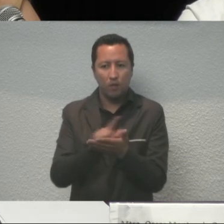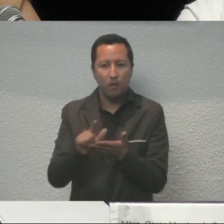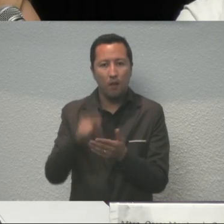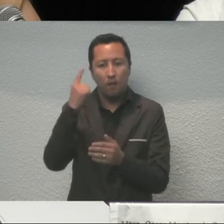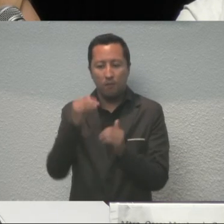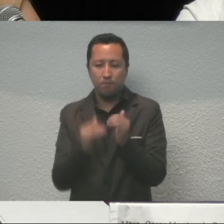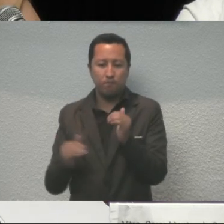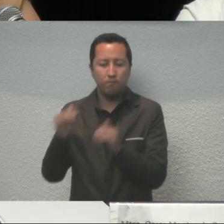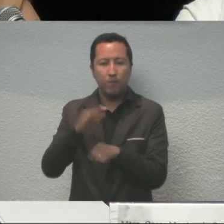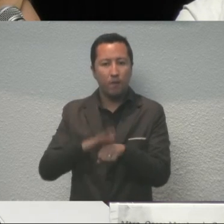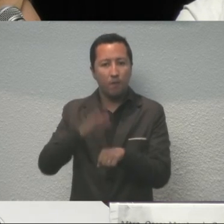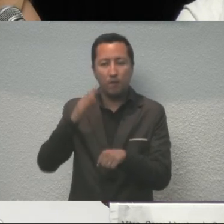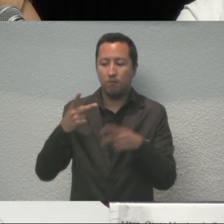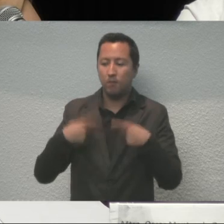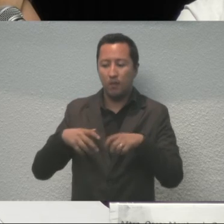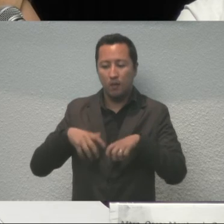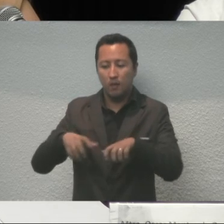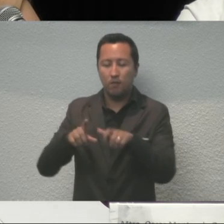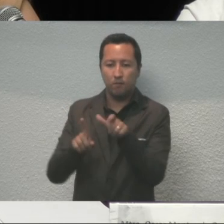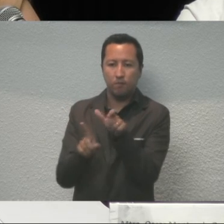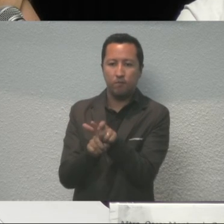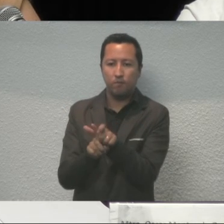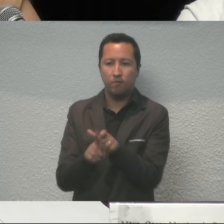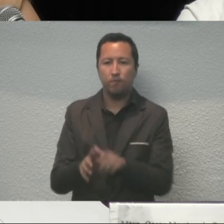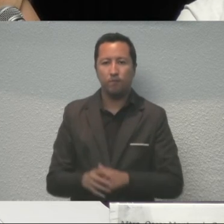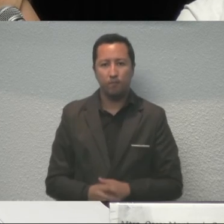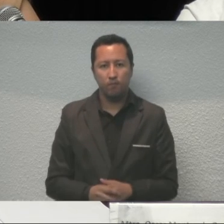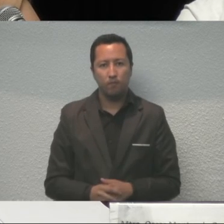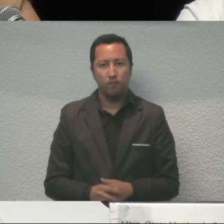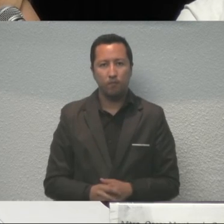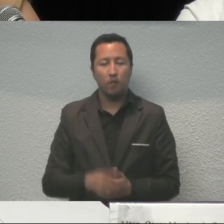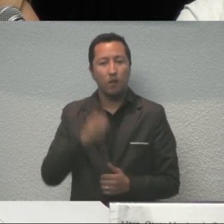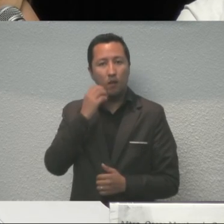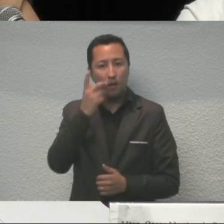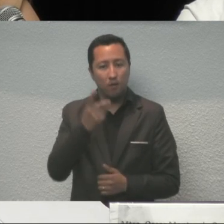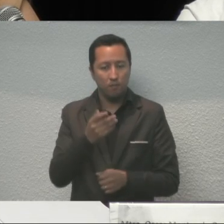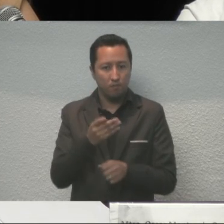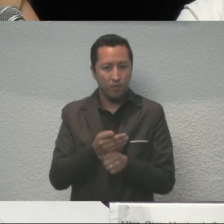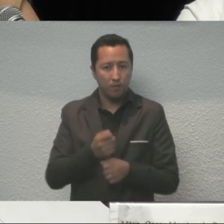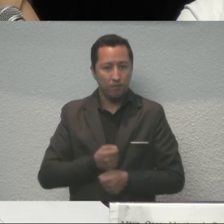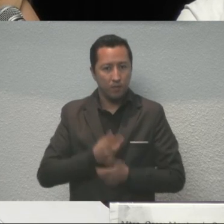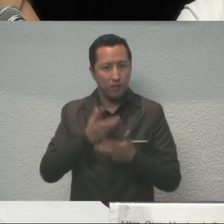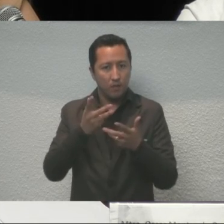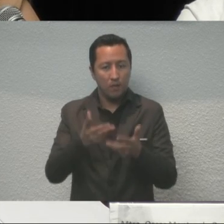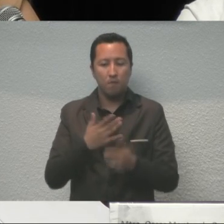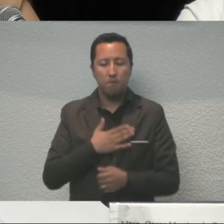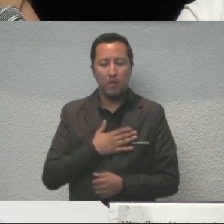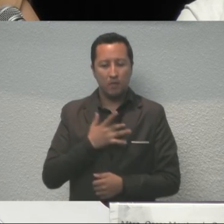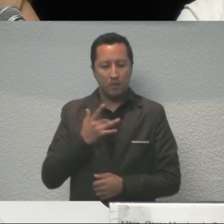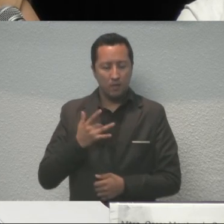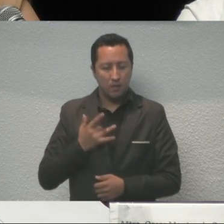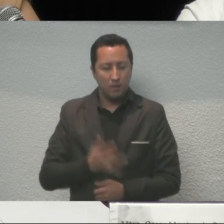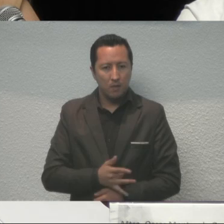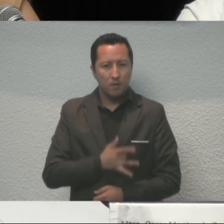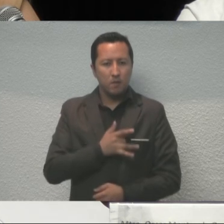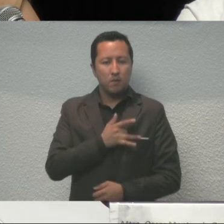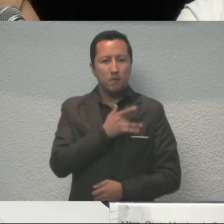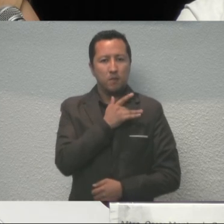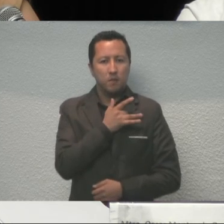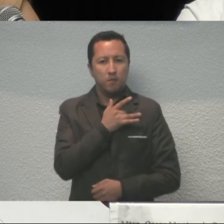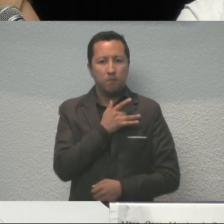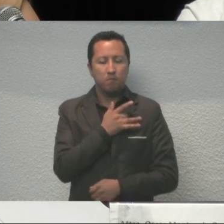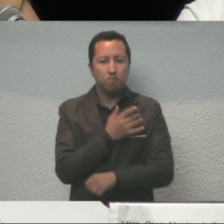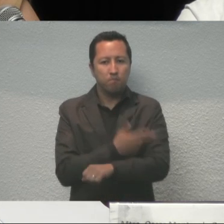nivel en favor de la ciudadanía. Quiero expresarles que es un honor para mí colaborar con todos